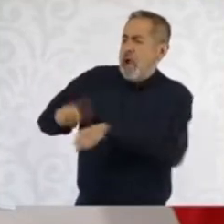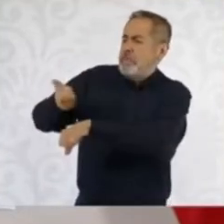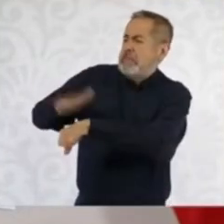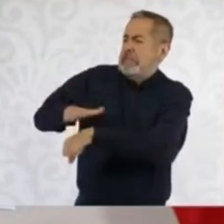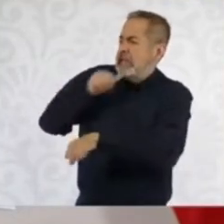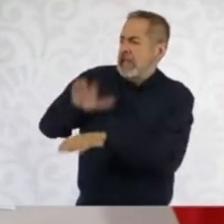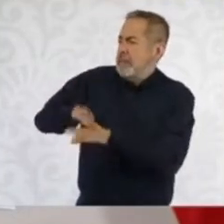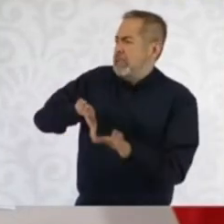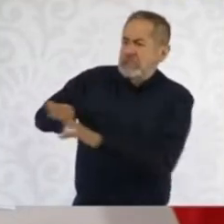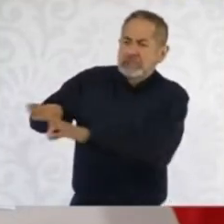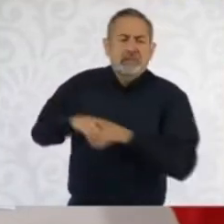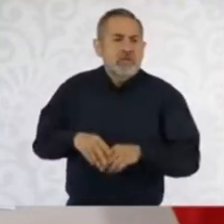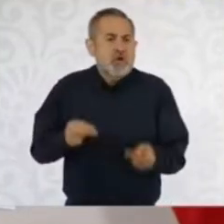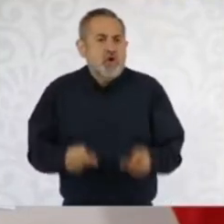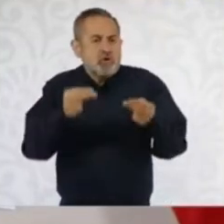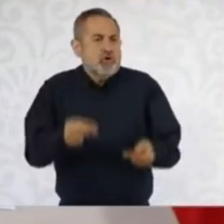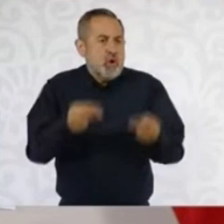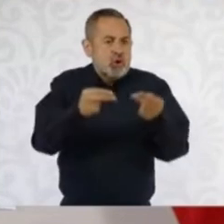regulador